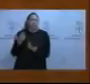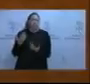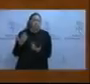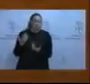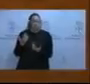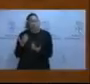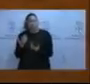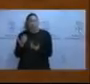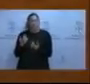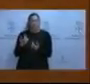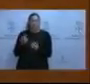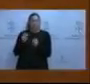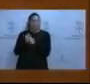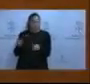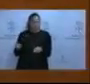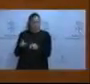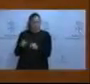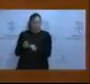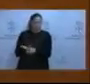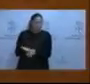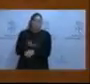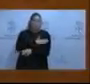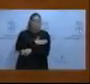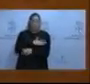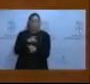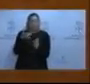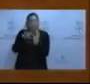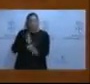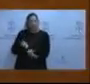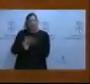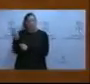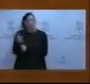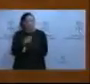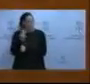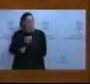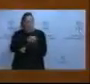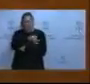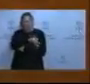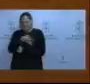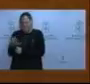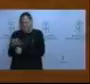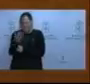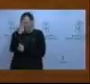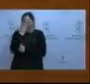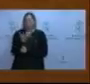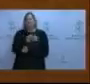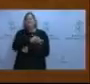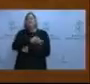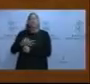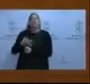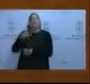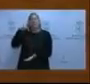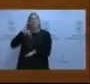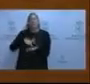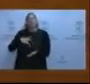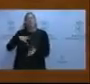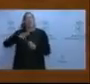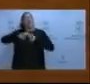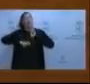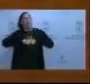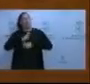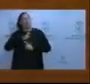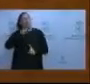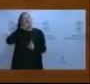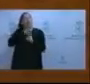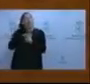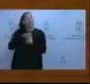son mayores, ¿no?, y están muy lejos, yo creo, de haberse mejorado la eficacia o la eficiencia que se prometía con esa reforma. Yo, solo